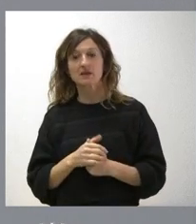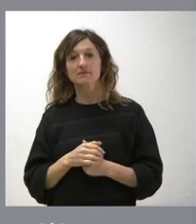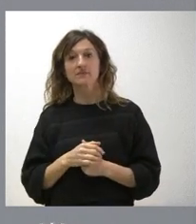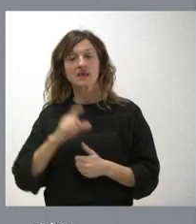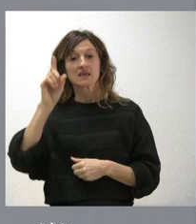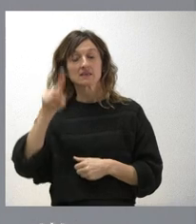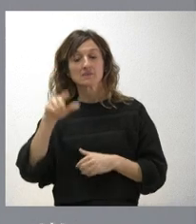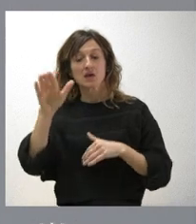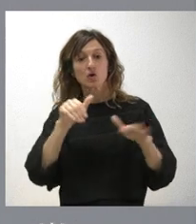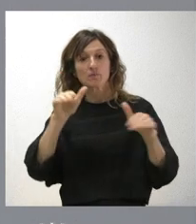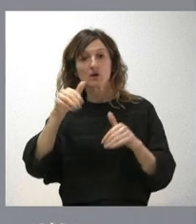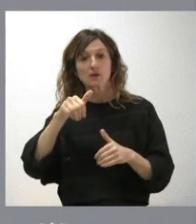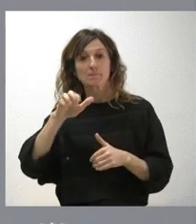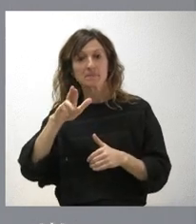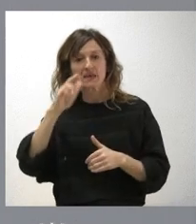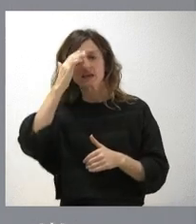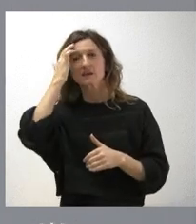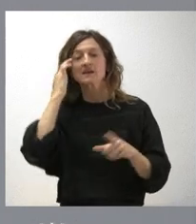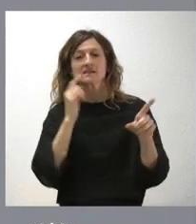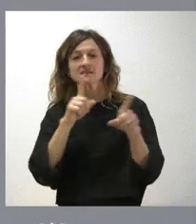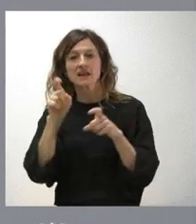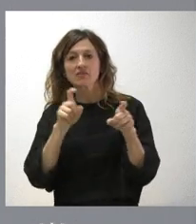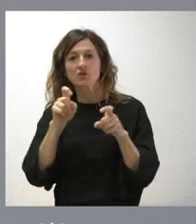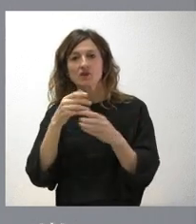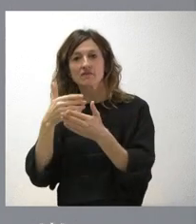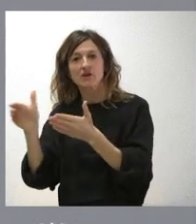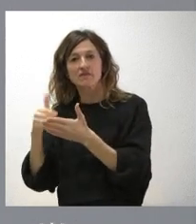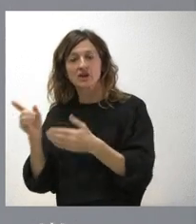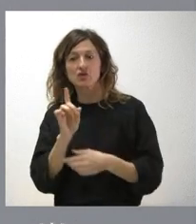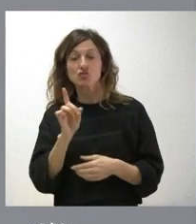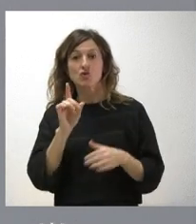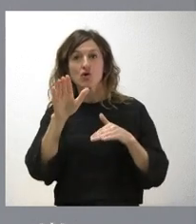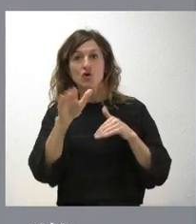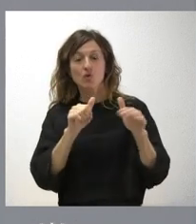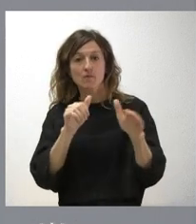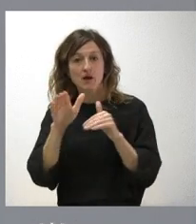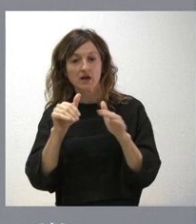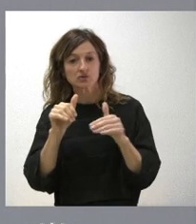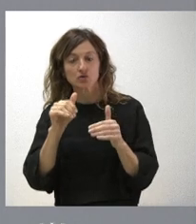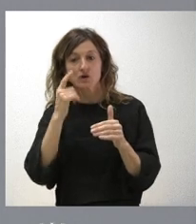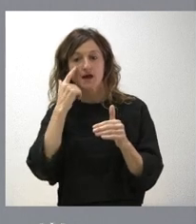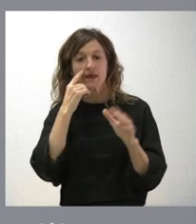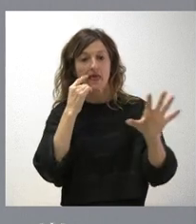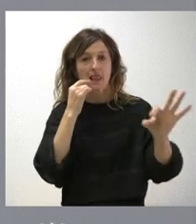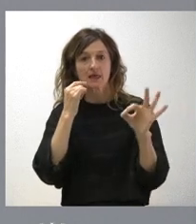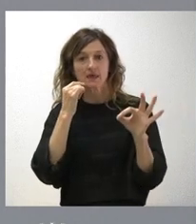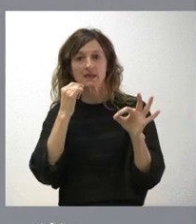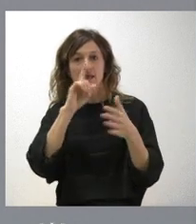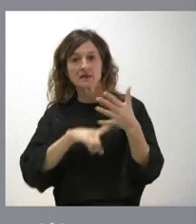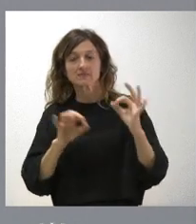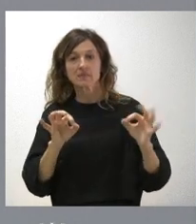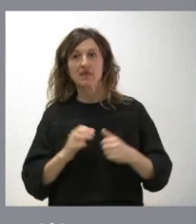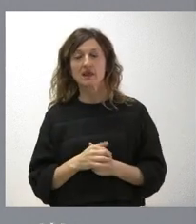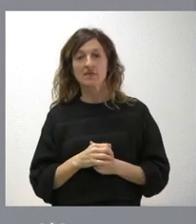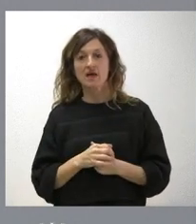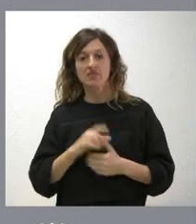del mir no sean convocatorias de selección y de exclusión sino convocatorias de prelación a la hora de elegir especialidad y por tanto que